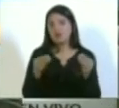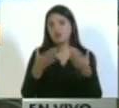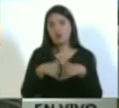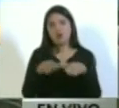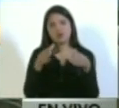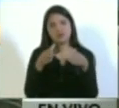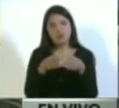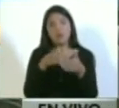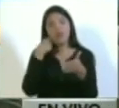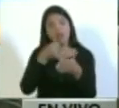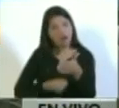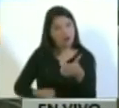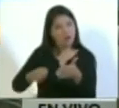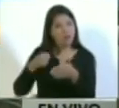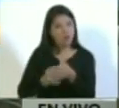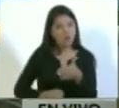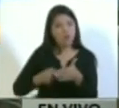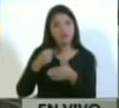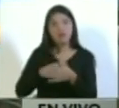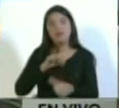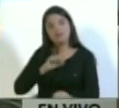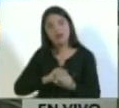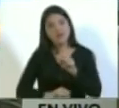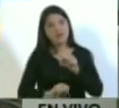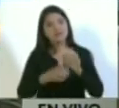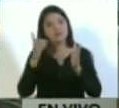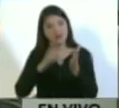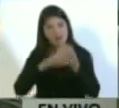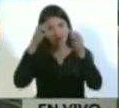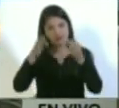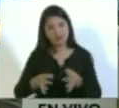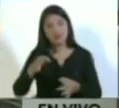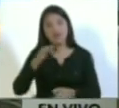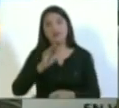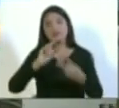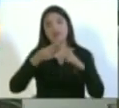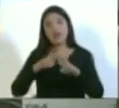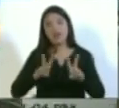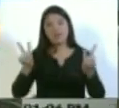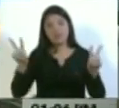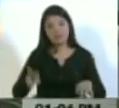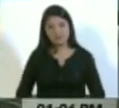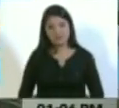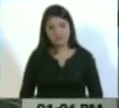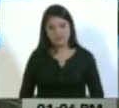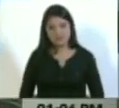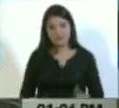económico. La lucha sigue en defensa de las garantías sociales y de la paz de la República.